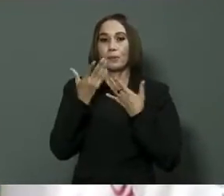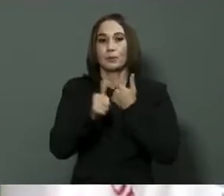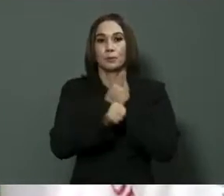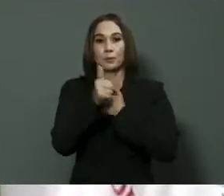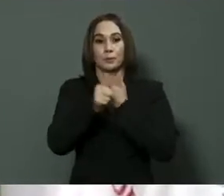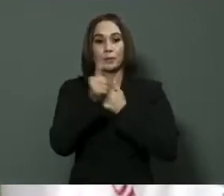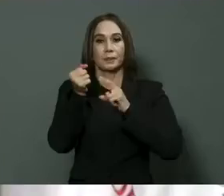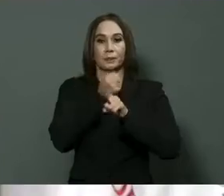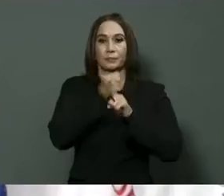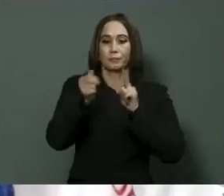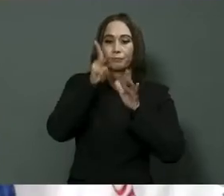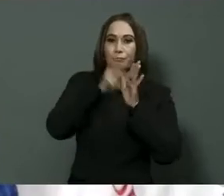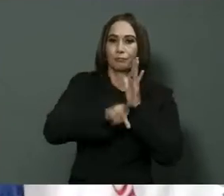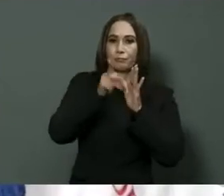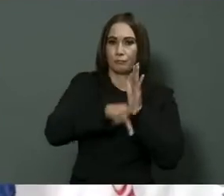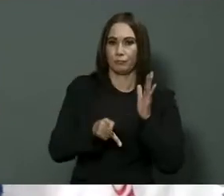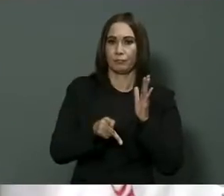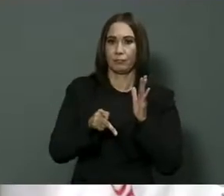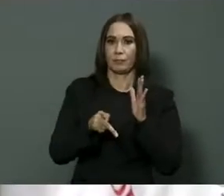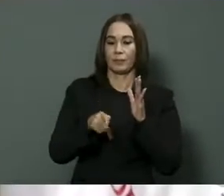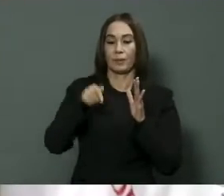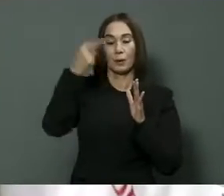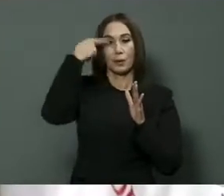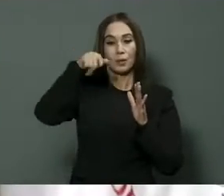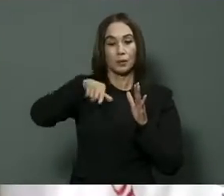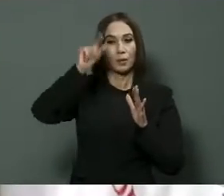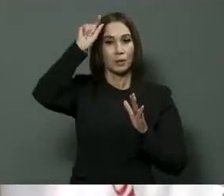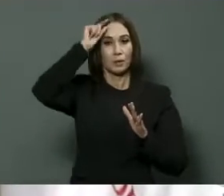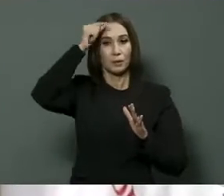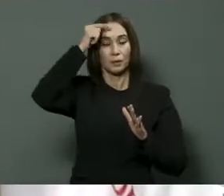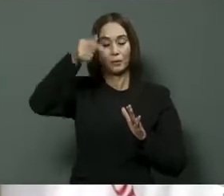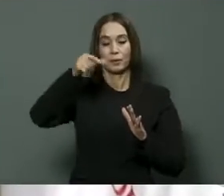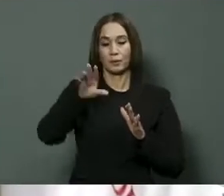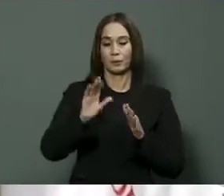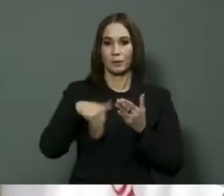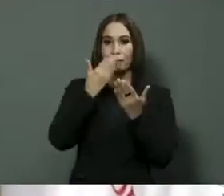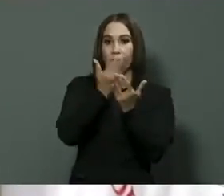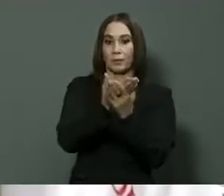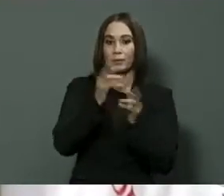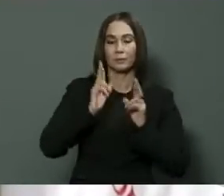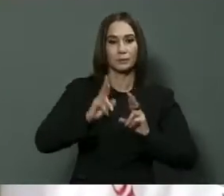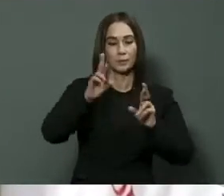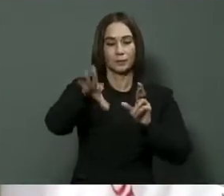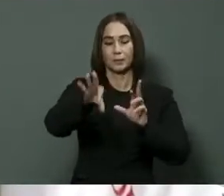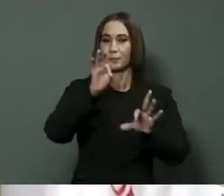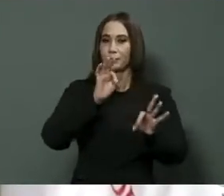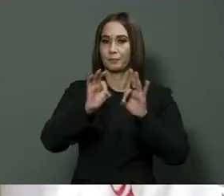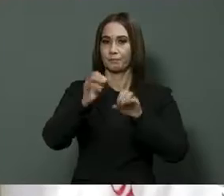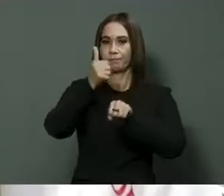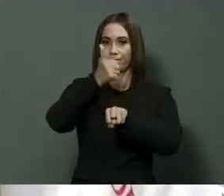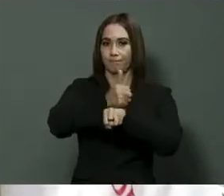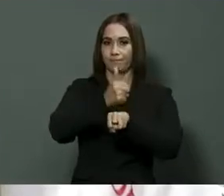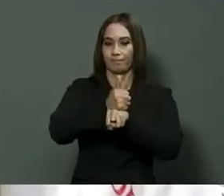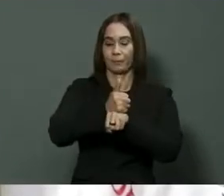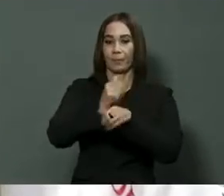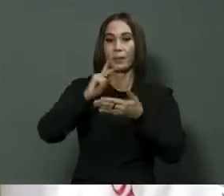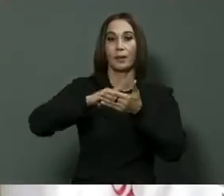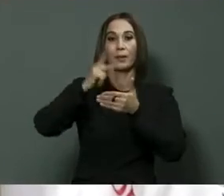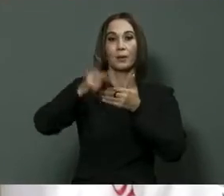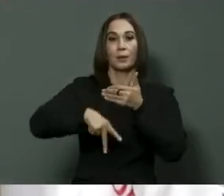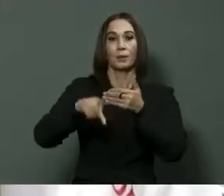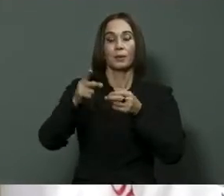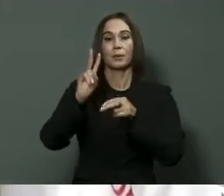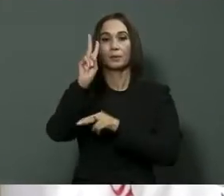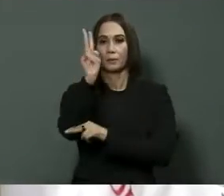de criminalidad, razón por la cual el gobierno ha acudido rápidamente para implementar